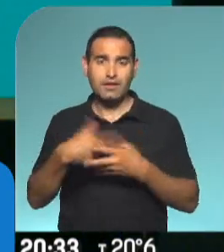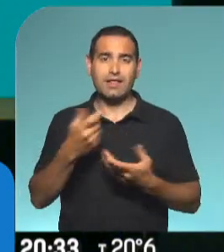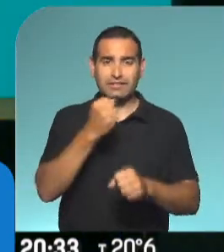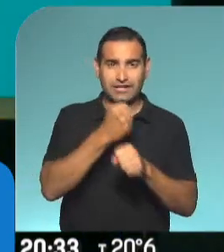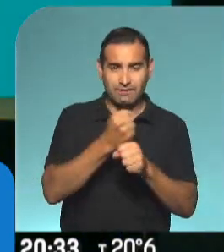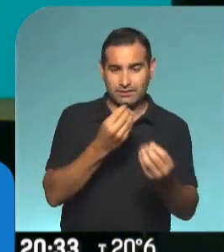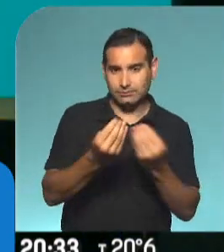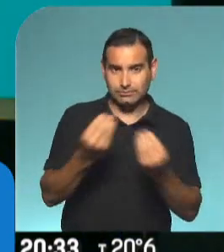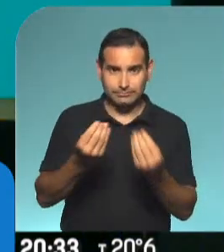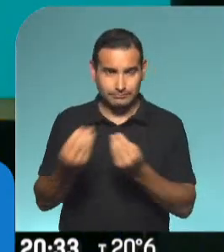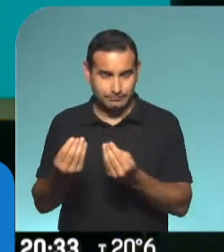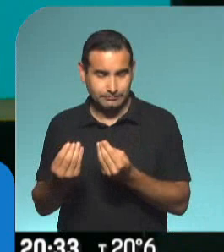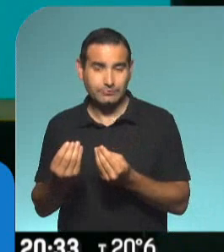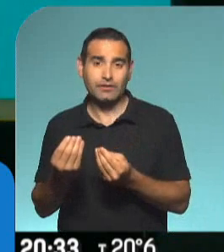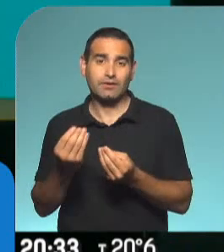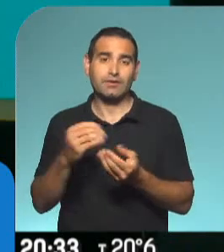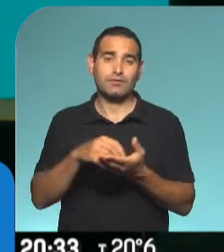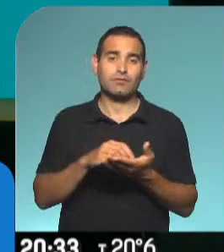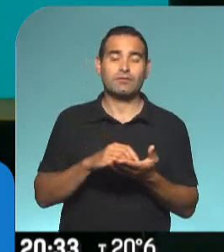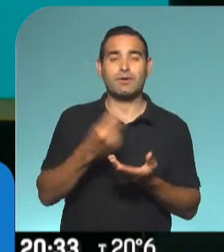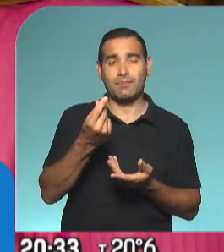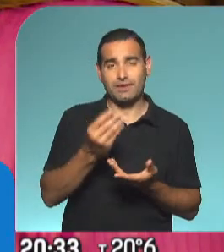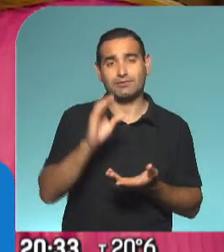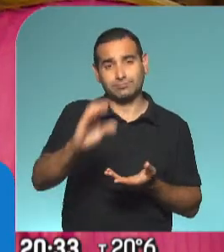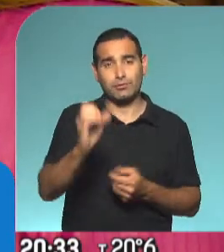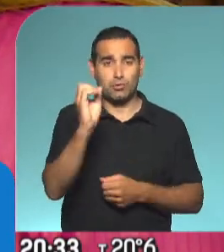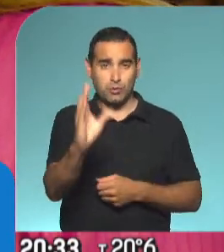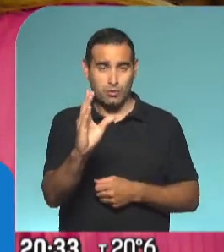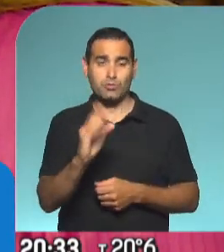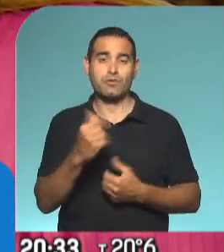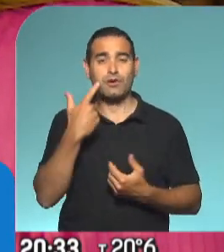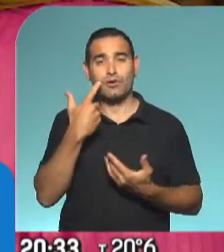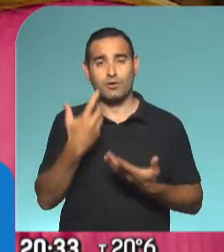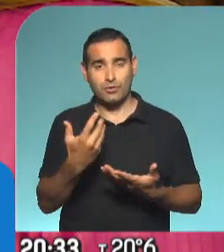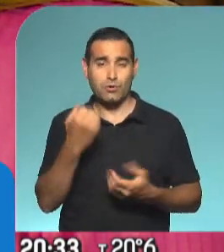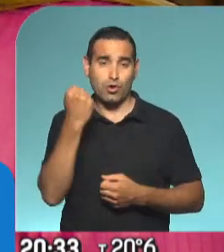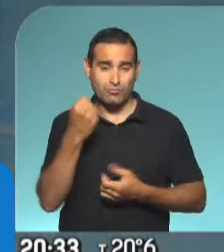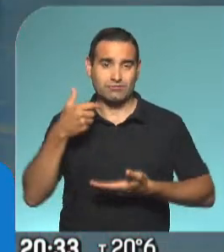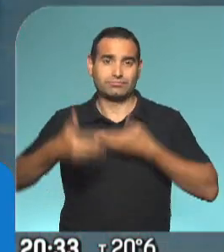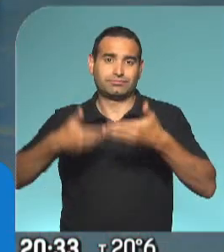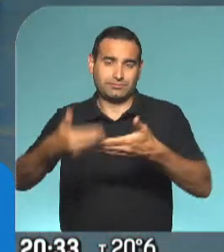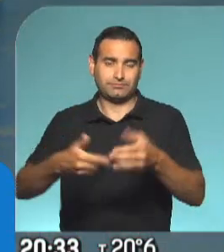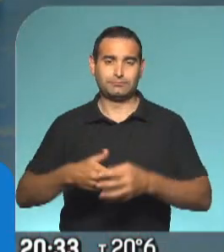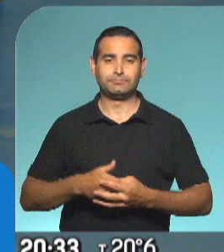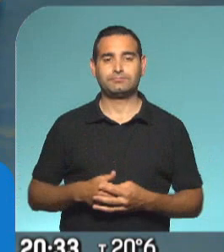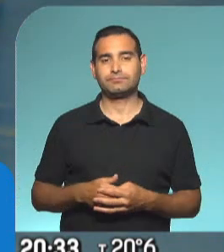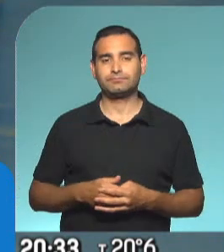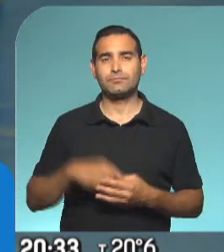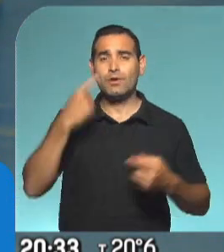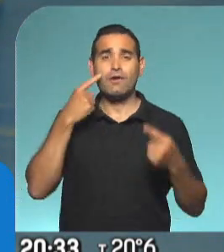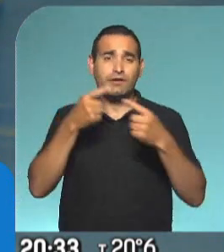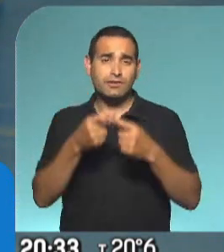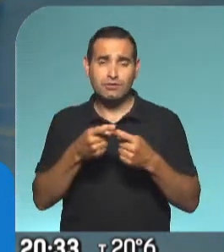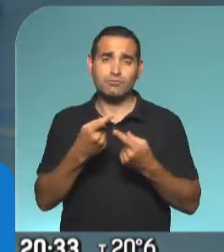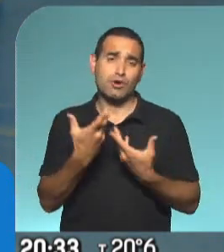empleo, también ayudar a los clubes, como te decía recién, y por supuesto dinamizar la economía, que es la búsqueda final. El objetivo es beneficiar a